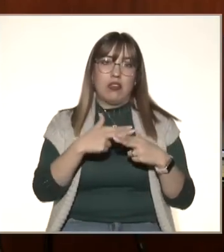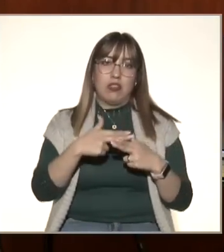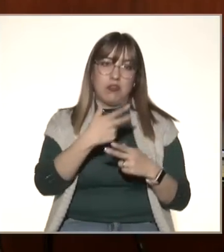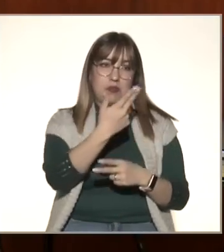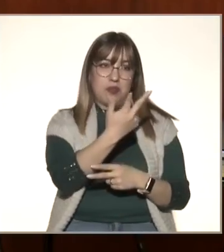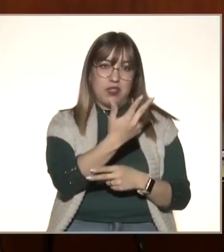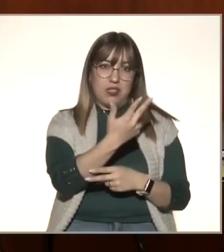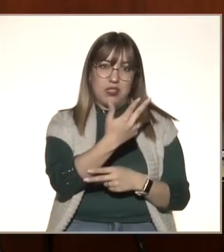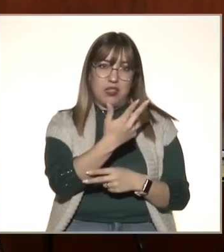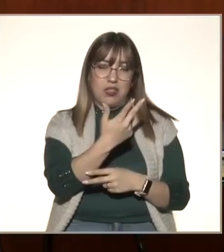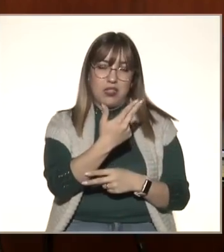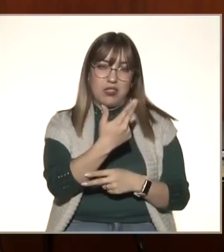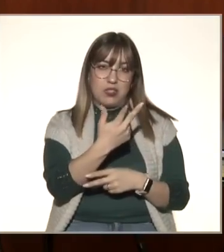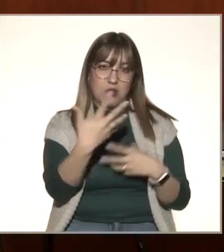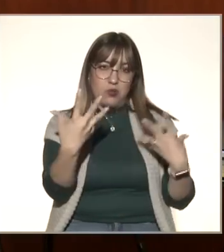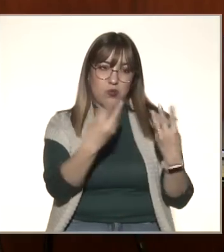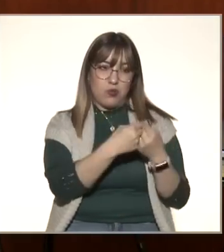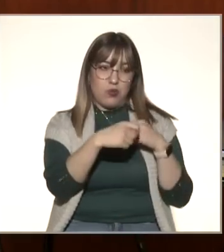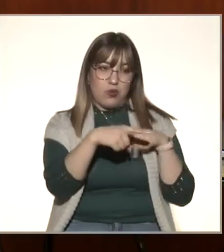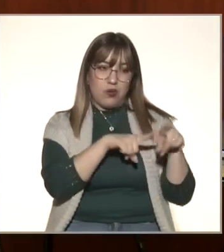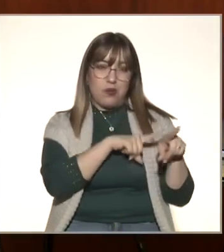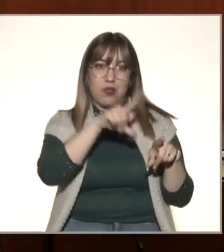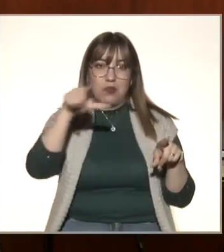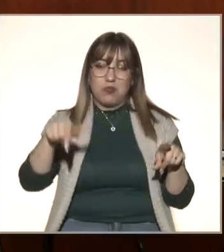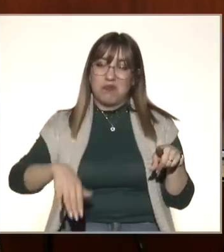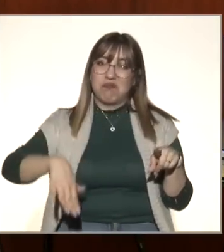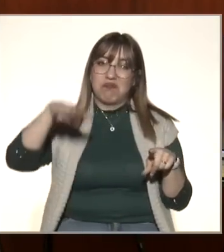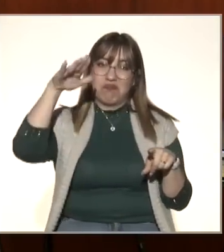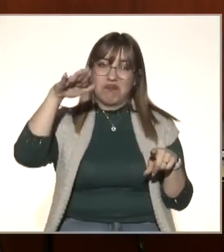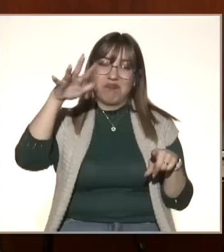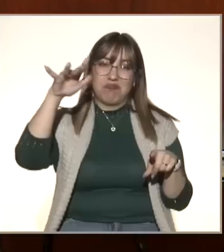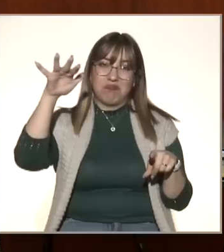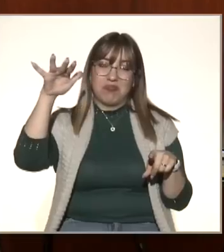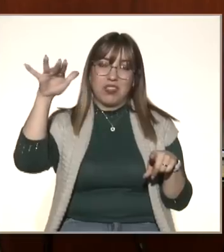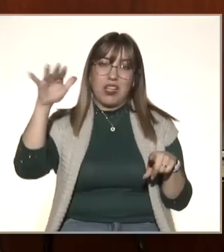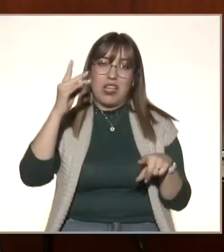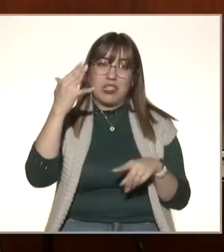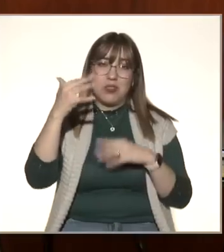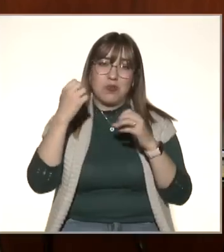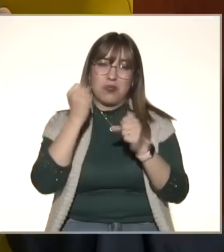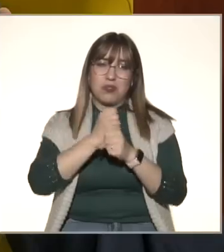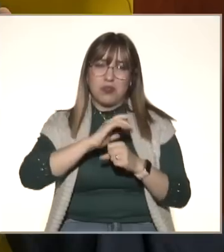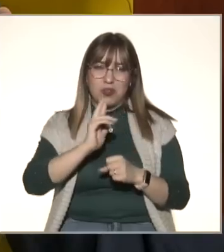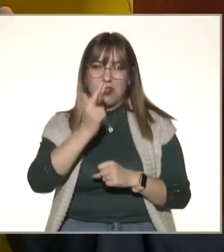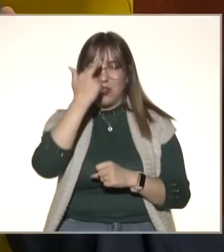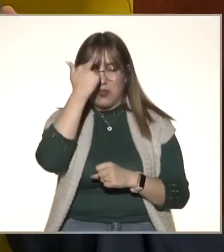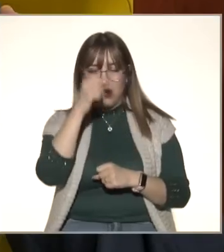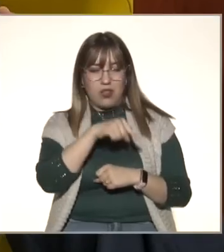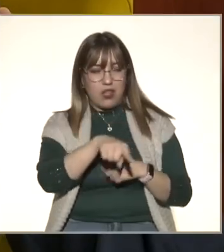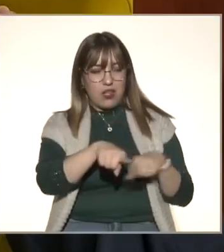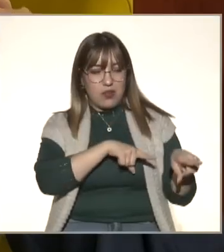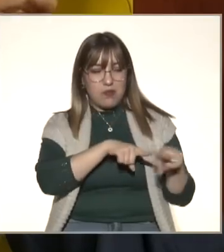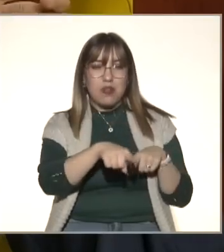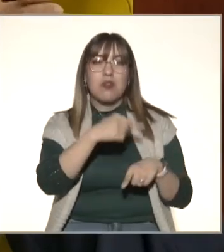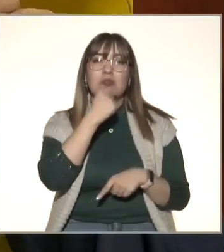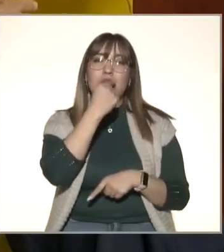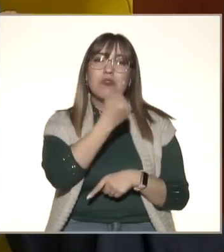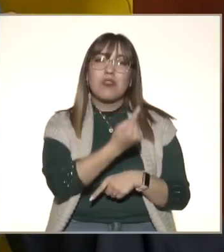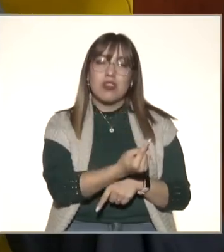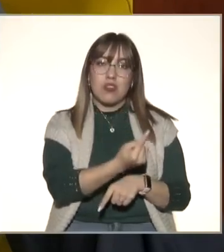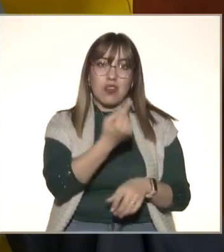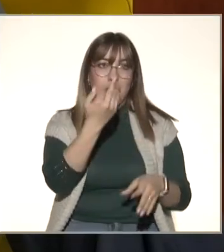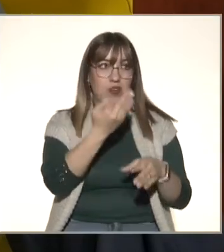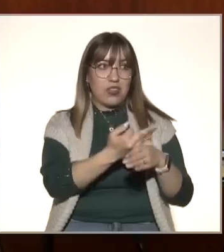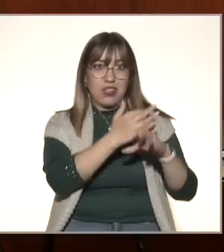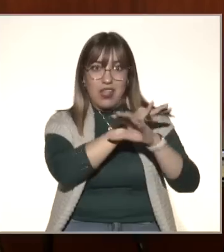pues, o tienes más, y eso hace que ese hermano que tú recuerdas es tu hermano de infancia. No es tu hermano